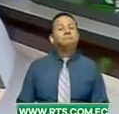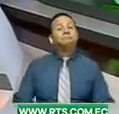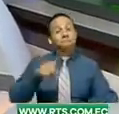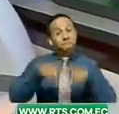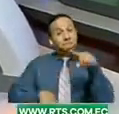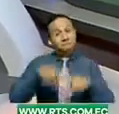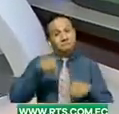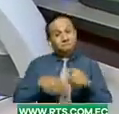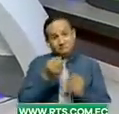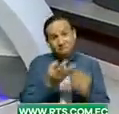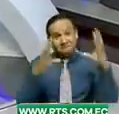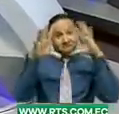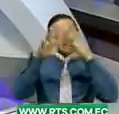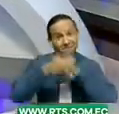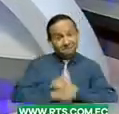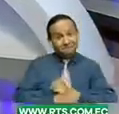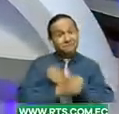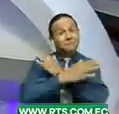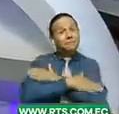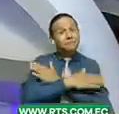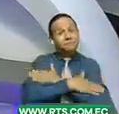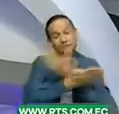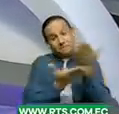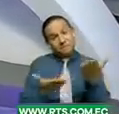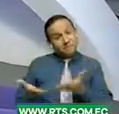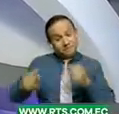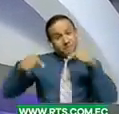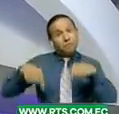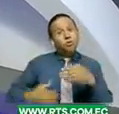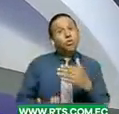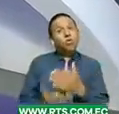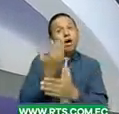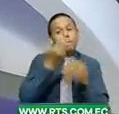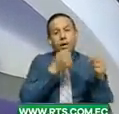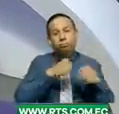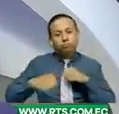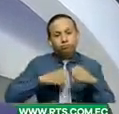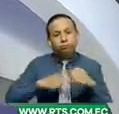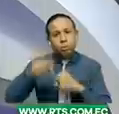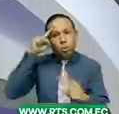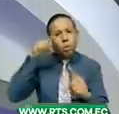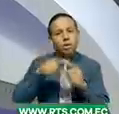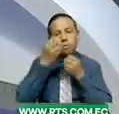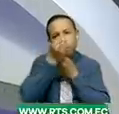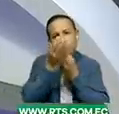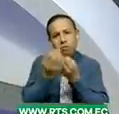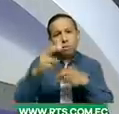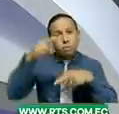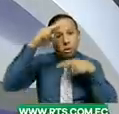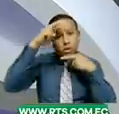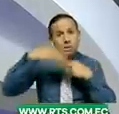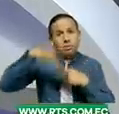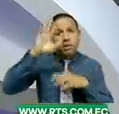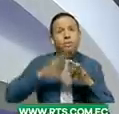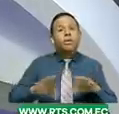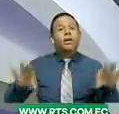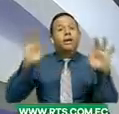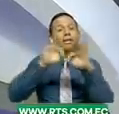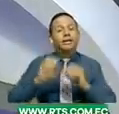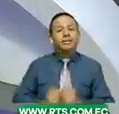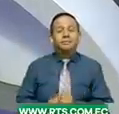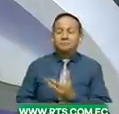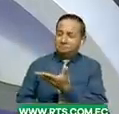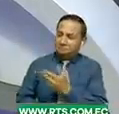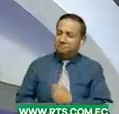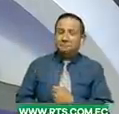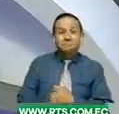Amables televidentes, buenas noches y bienvenidos a esta nueva jornada informativa. Enseguida las noticias más importantes. Adriana, ¿qué tal? ¿Qué tal, Analí? Muy